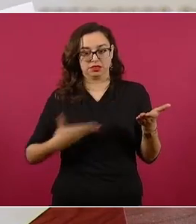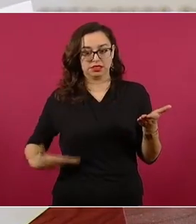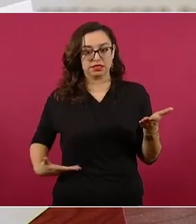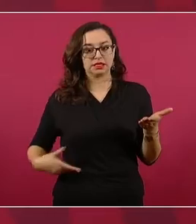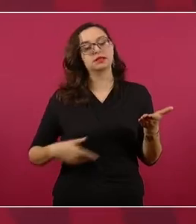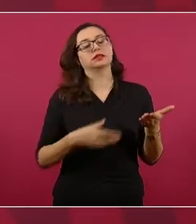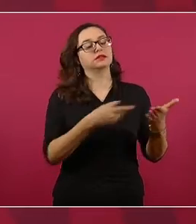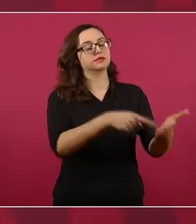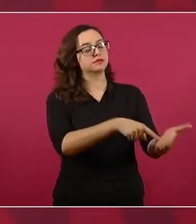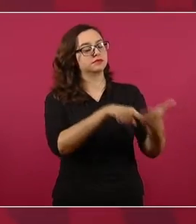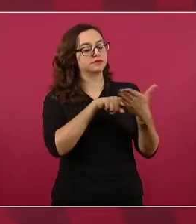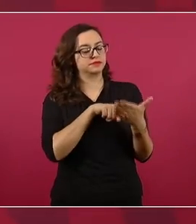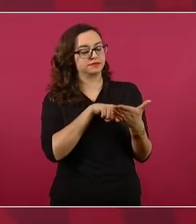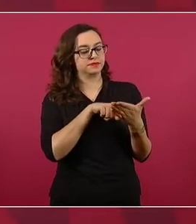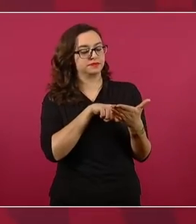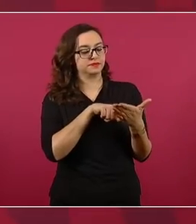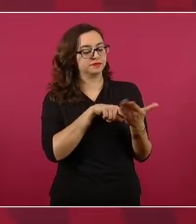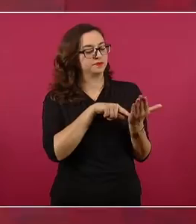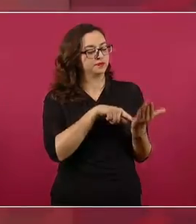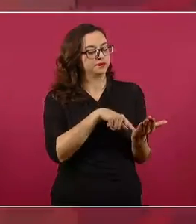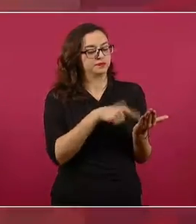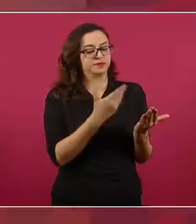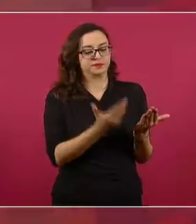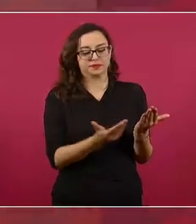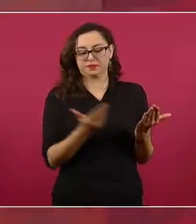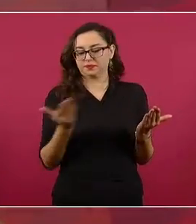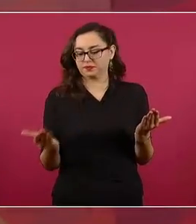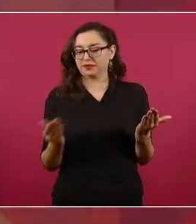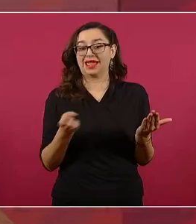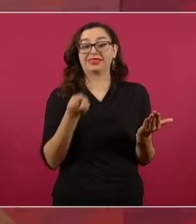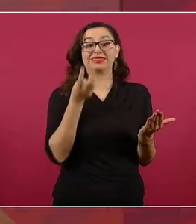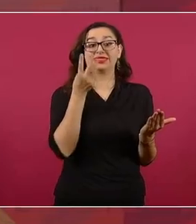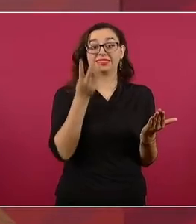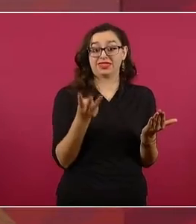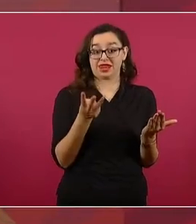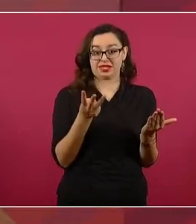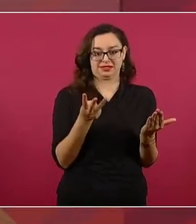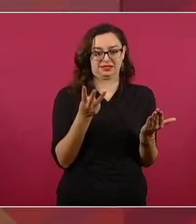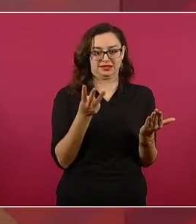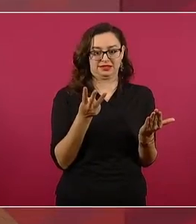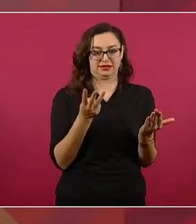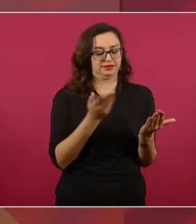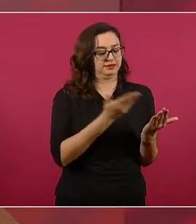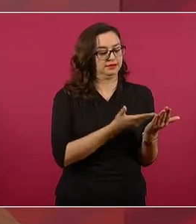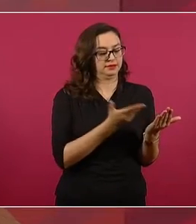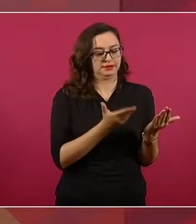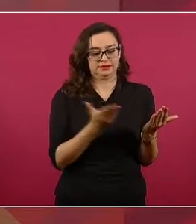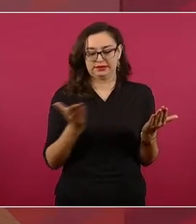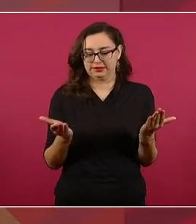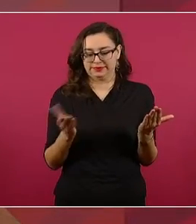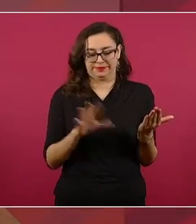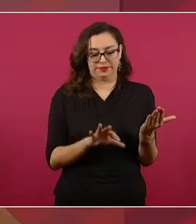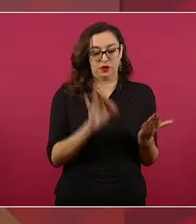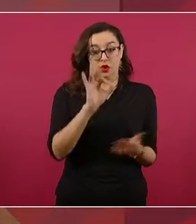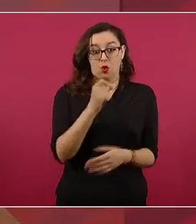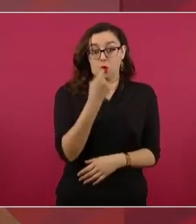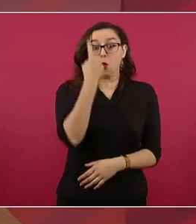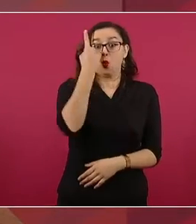de esa terna a quien voy a enviar al Senado, y el